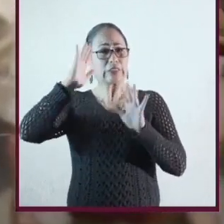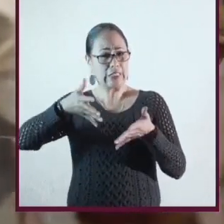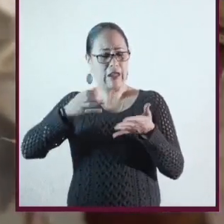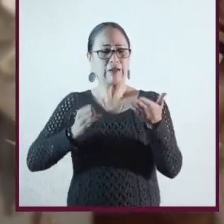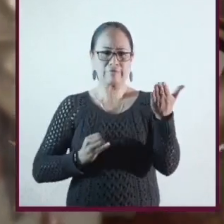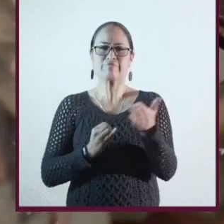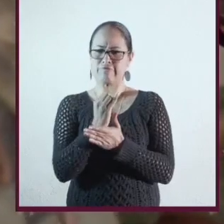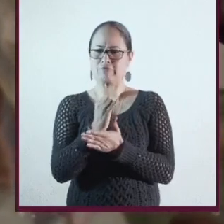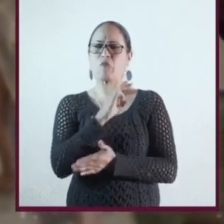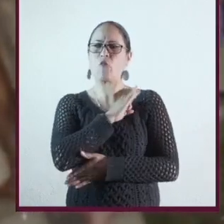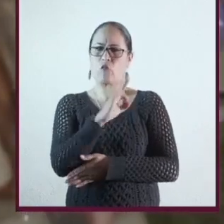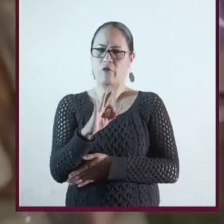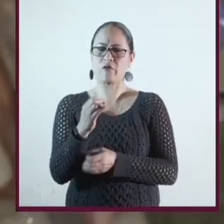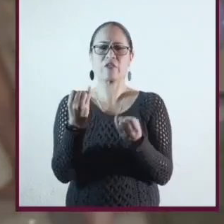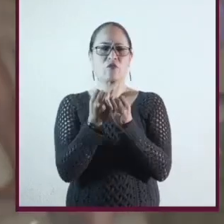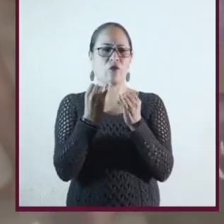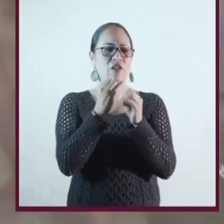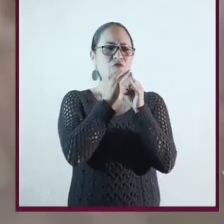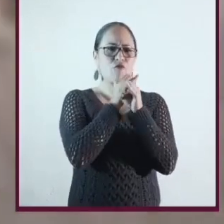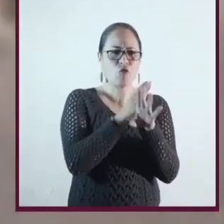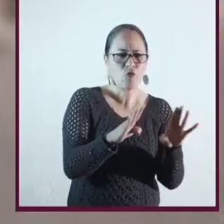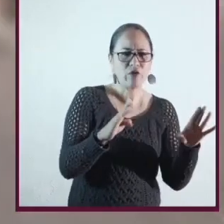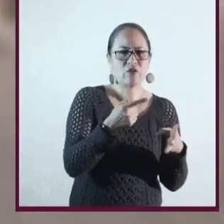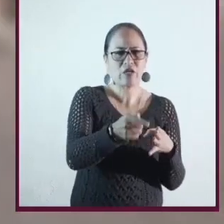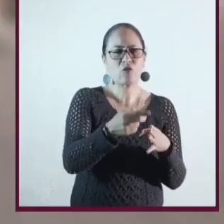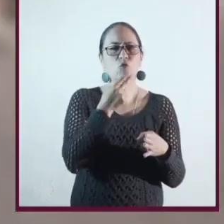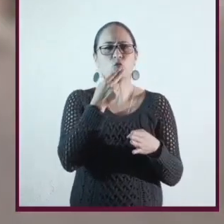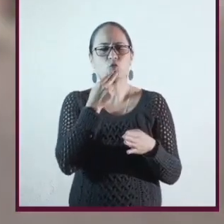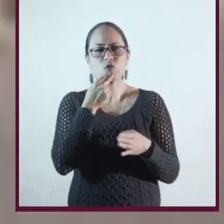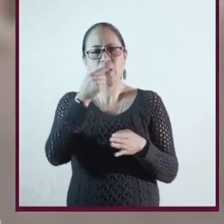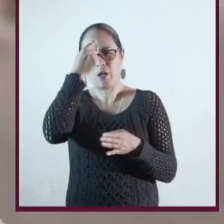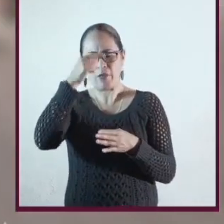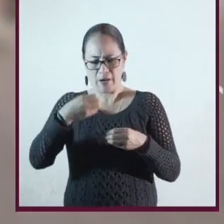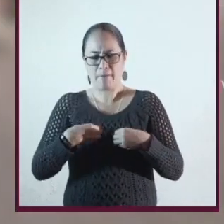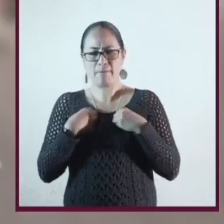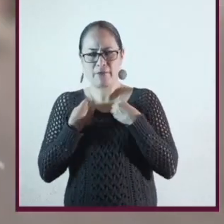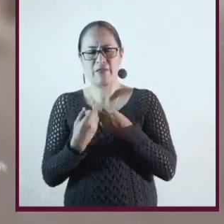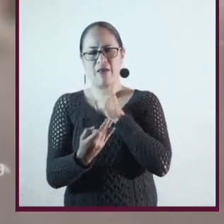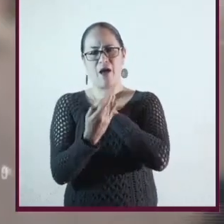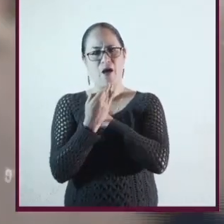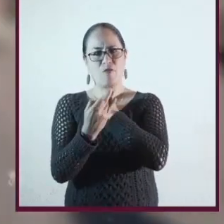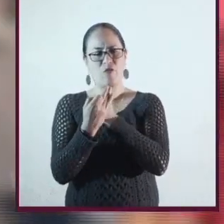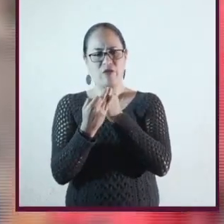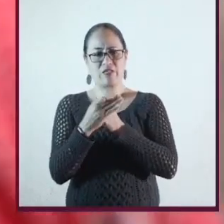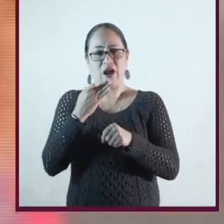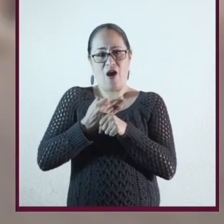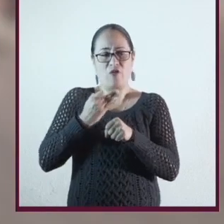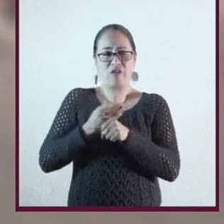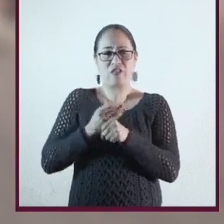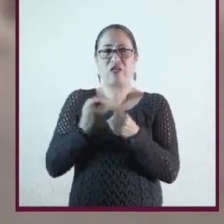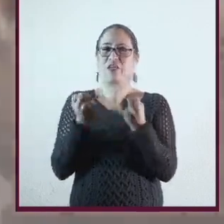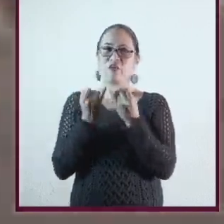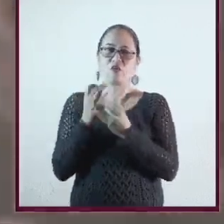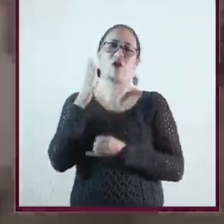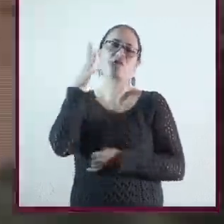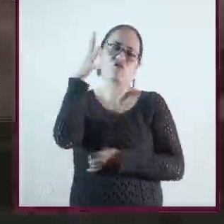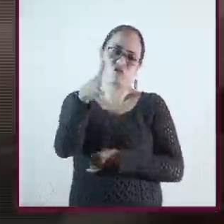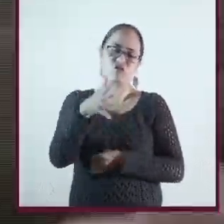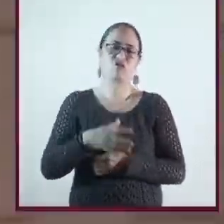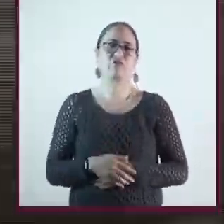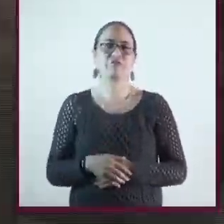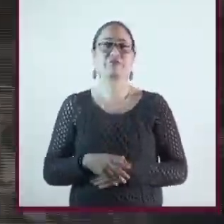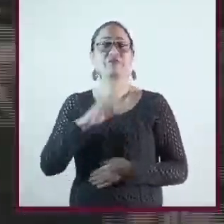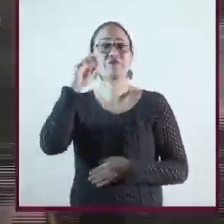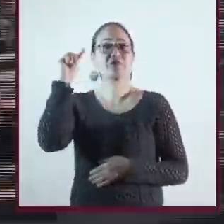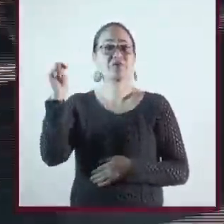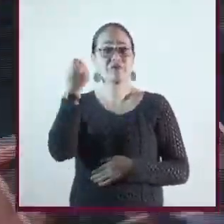darle un uso a la información para que sirva a nuestra vida presente y futura. El desarrollo de la tecnología que hemos